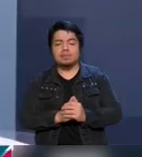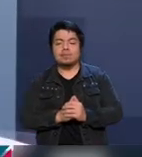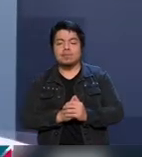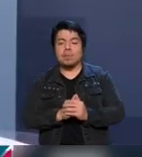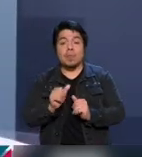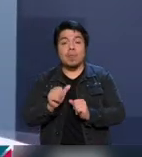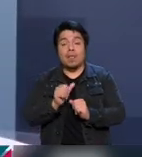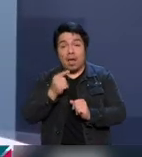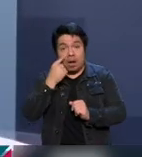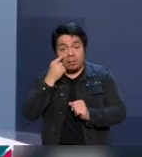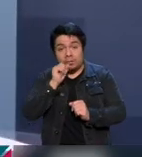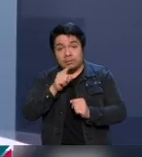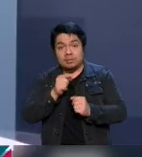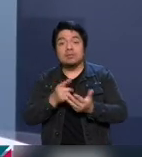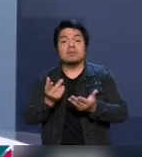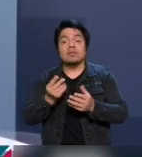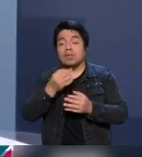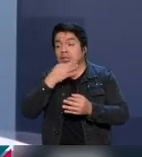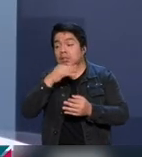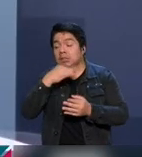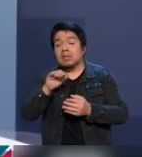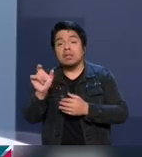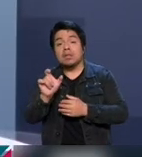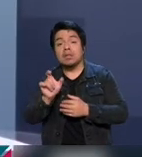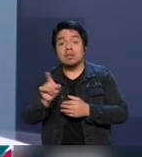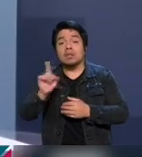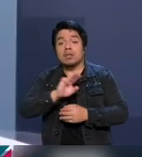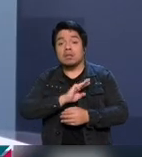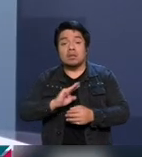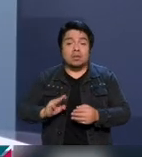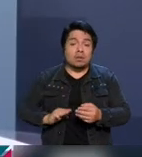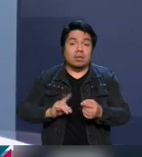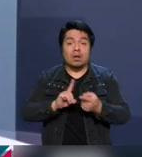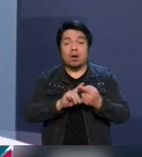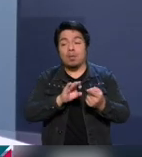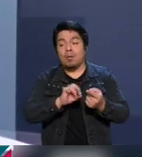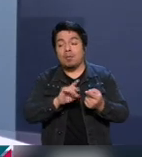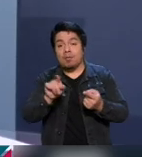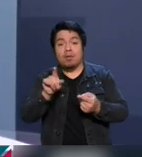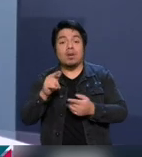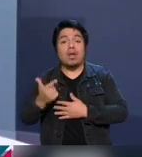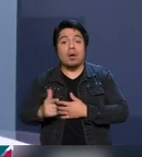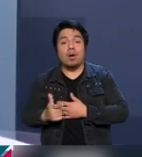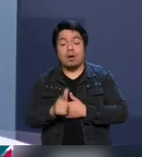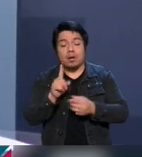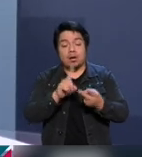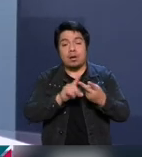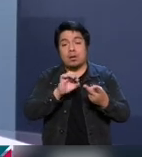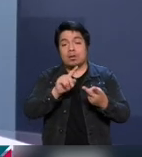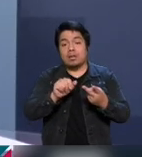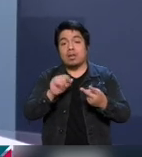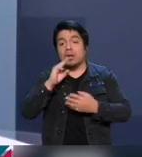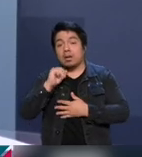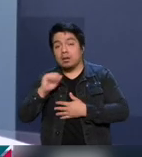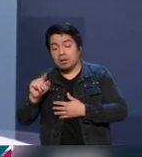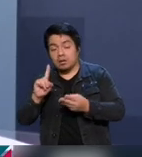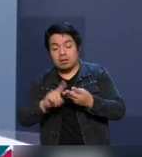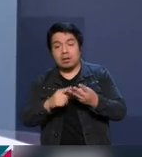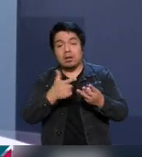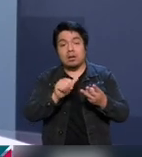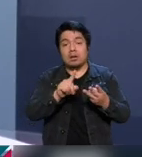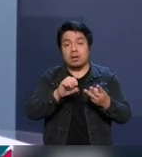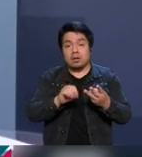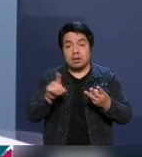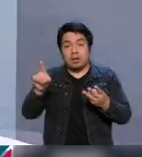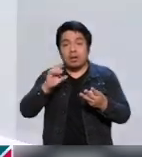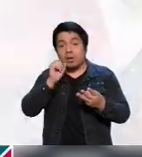En donde también se suspendieron los festejos patrios es en los municipios de Comonfort, en Guanajuato, en Cotija, en Michoacán, en Galeana y General